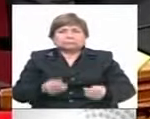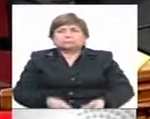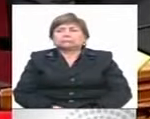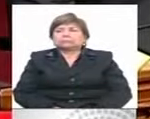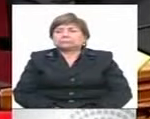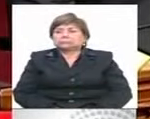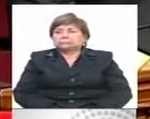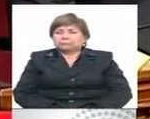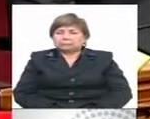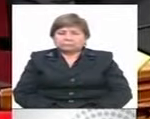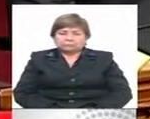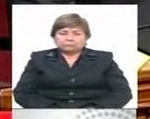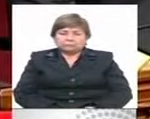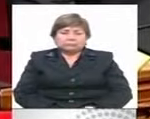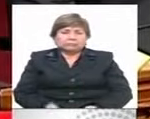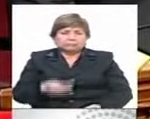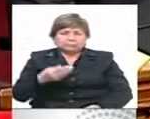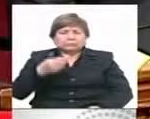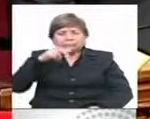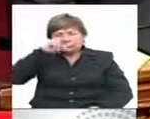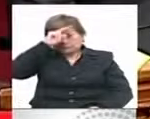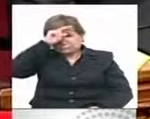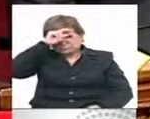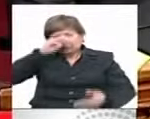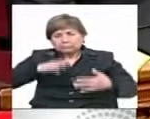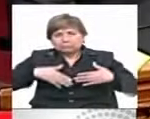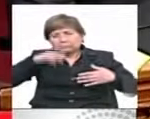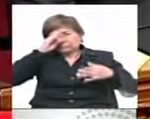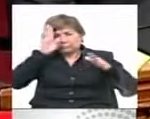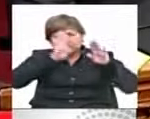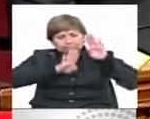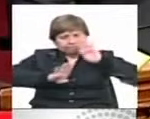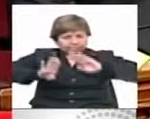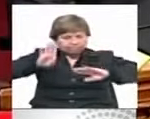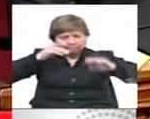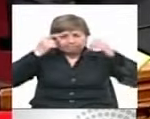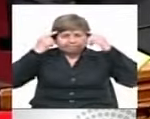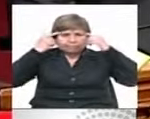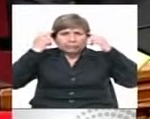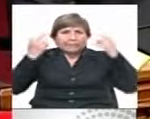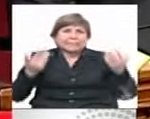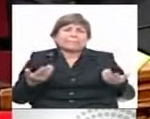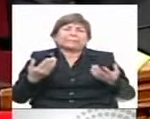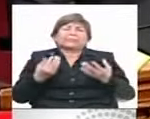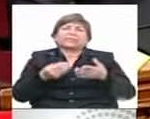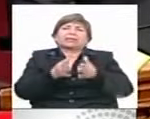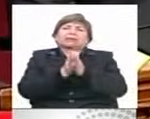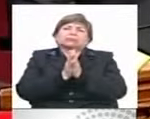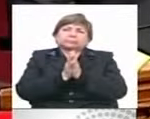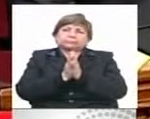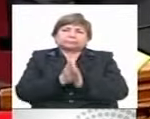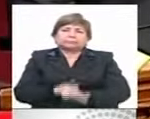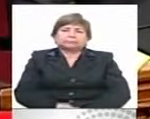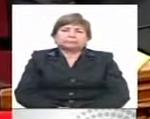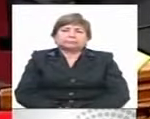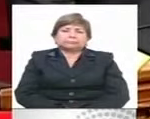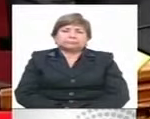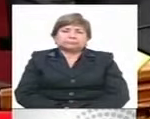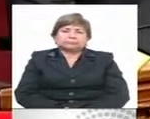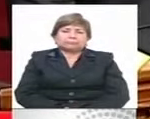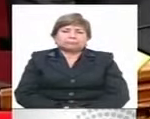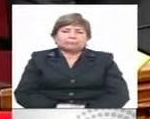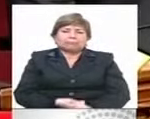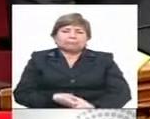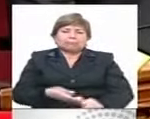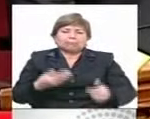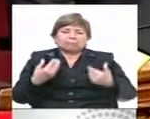Por eso Podemos Perú está bastante preocupado ahora. Nos piden que